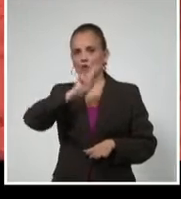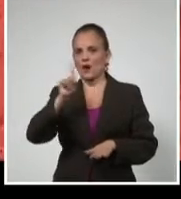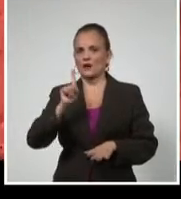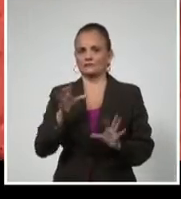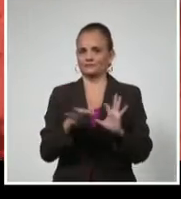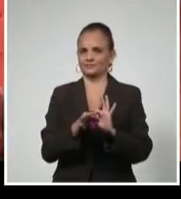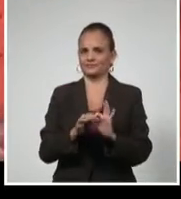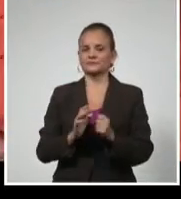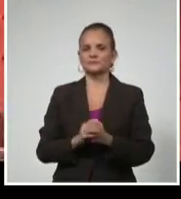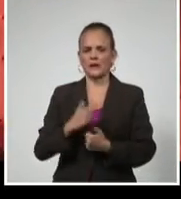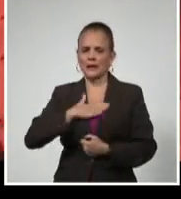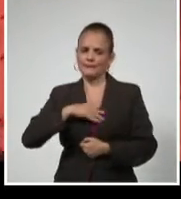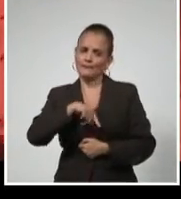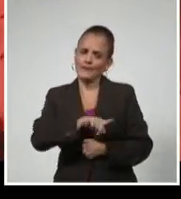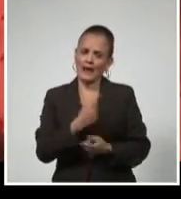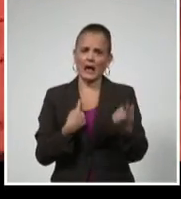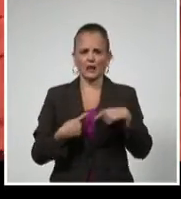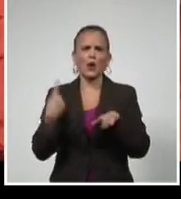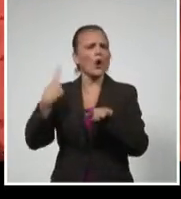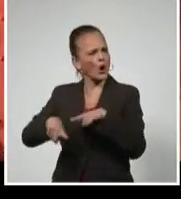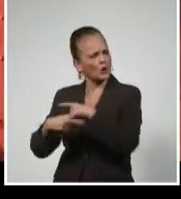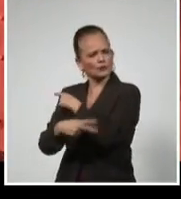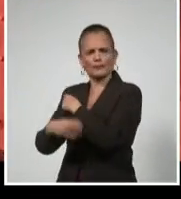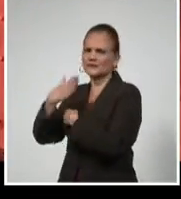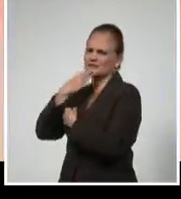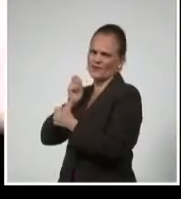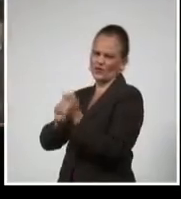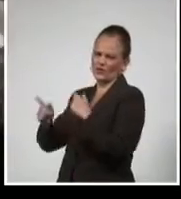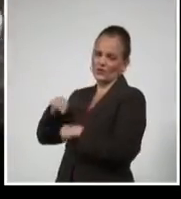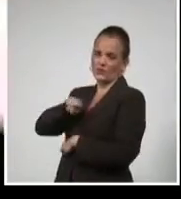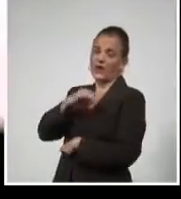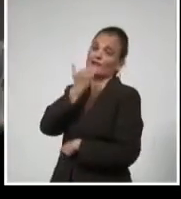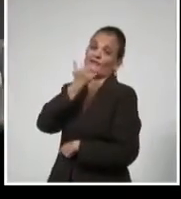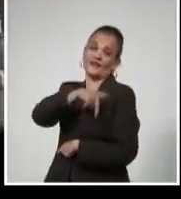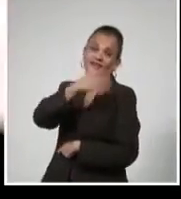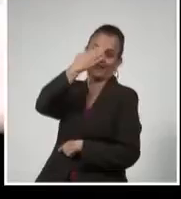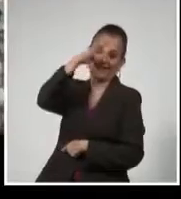o tengo negocios también en otros países y esto pudiera afectarnos.